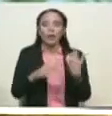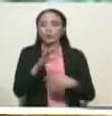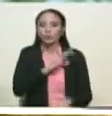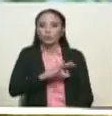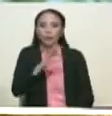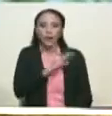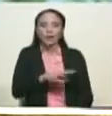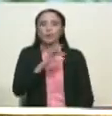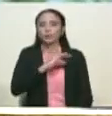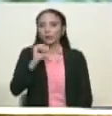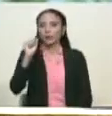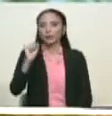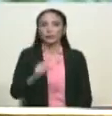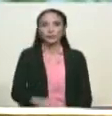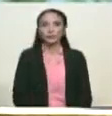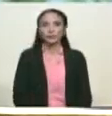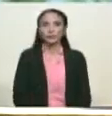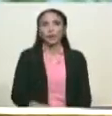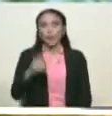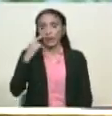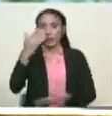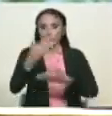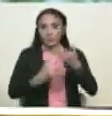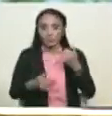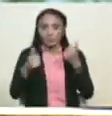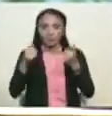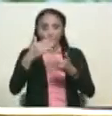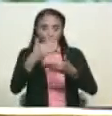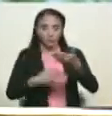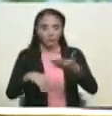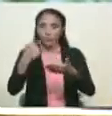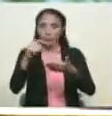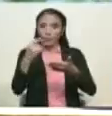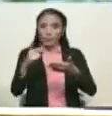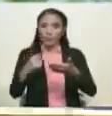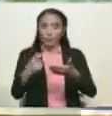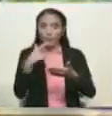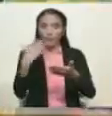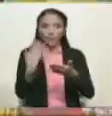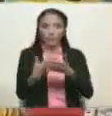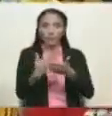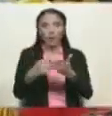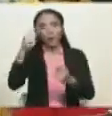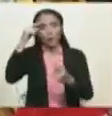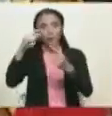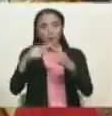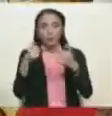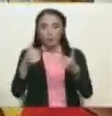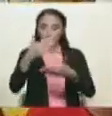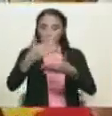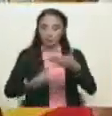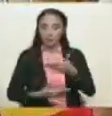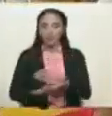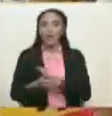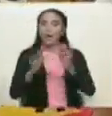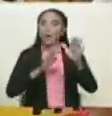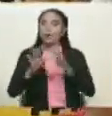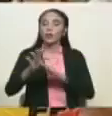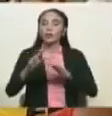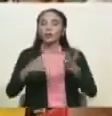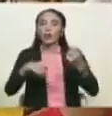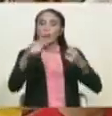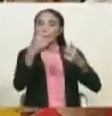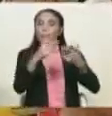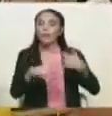socialista. Está bien sustentado, bien planteado, en el marco de los motores. 15 motores,